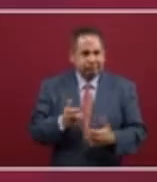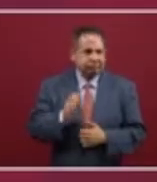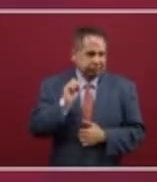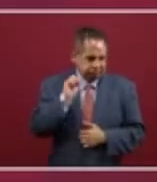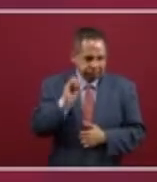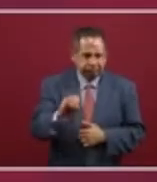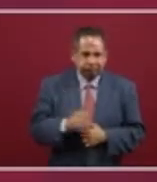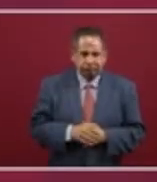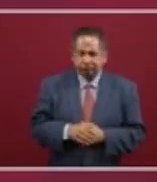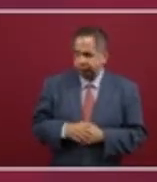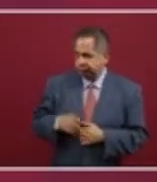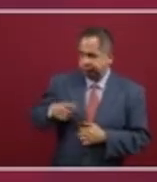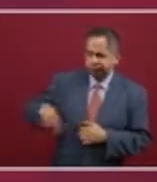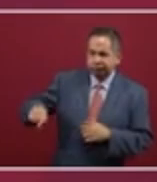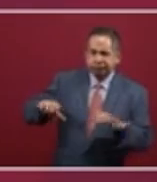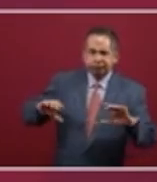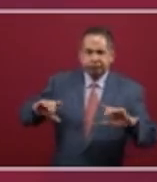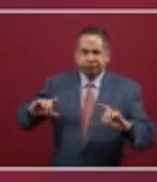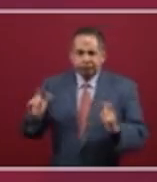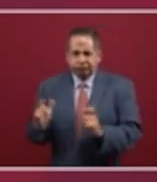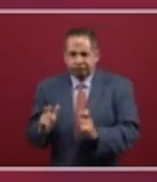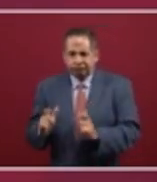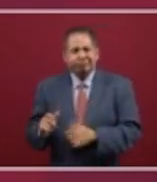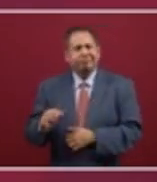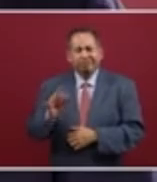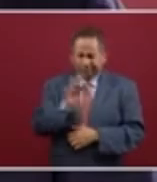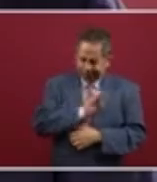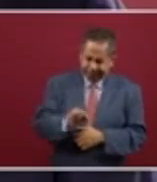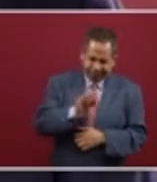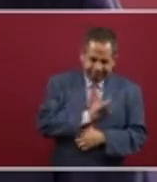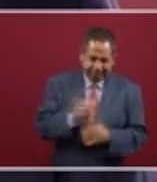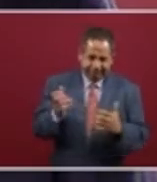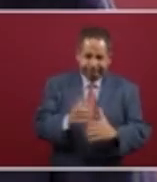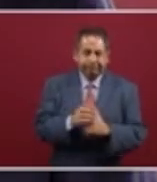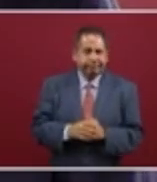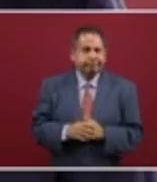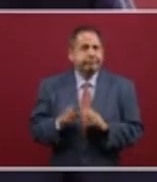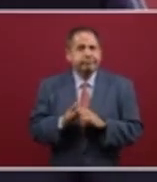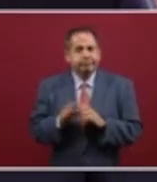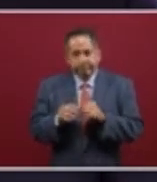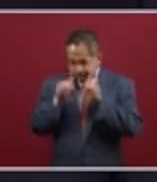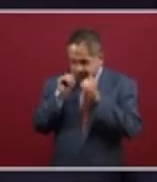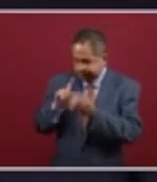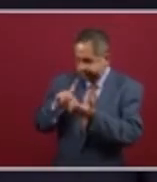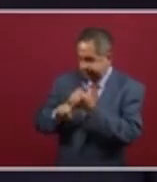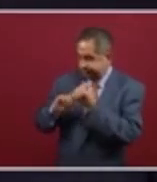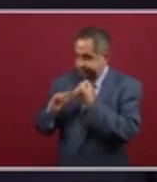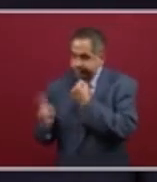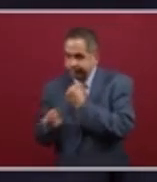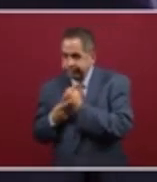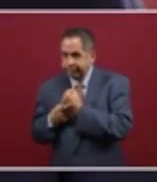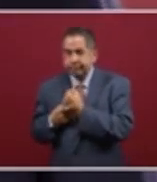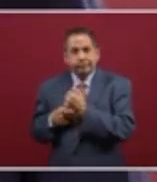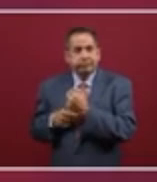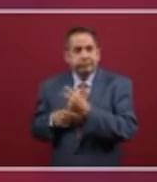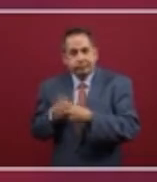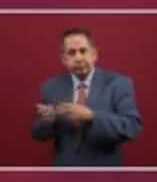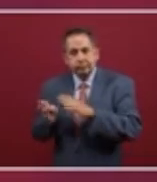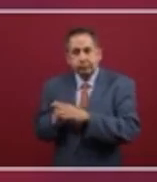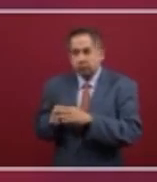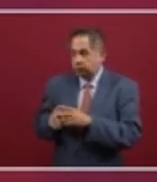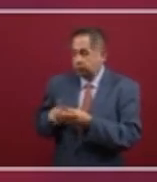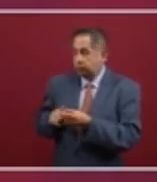hasta empezar el fenómeno migratorio atendiendo las causas que